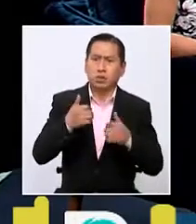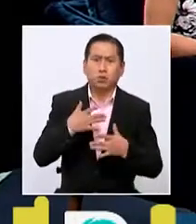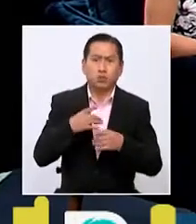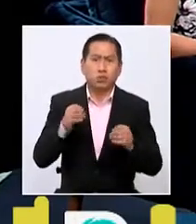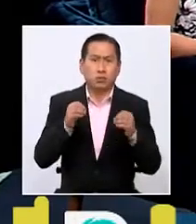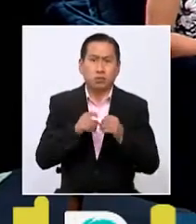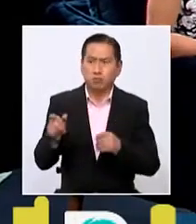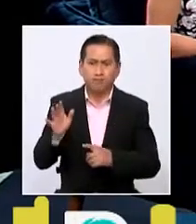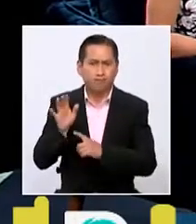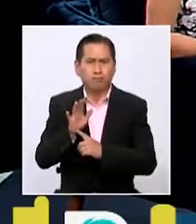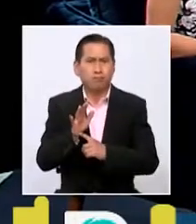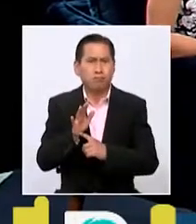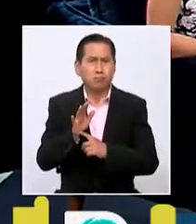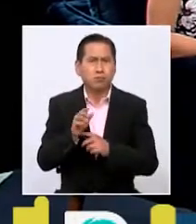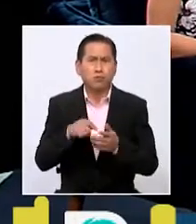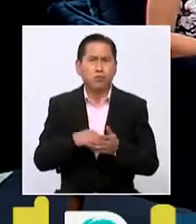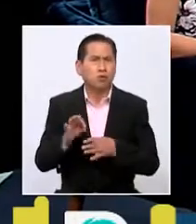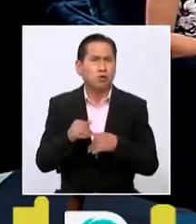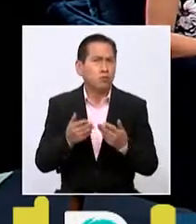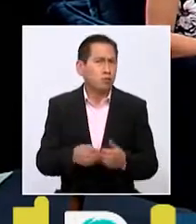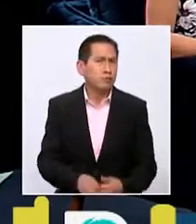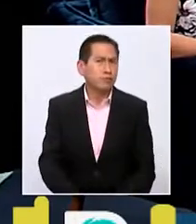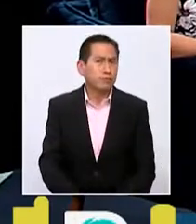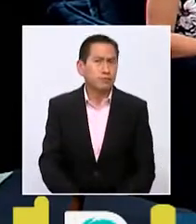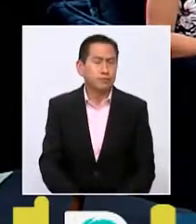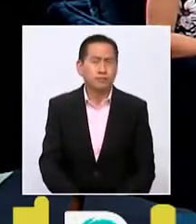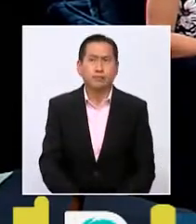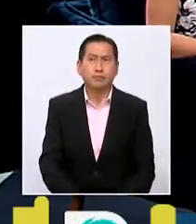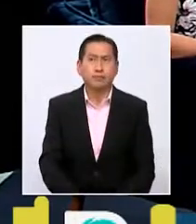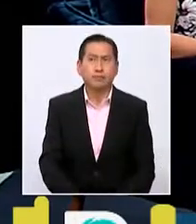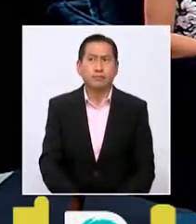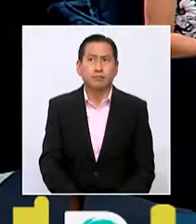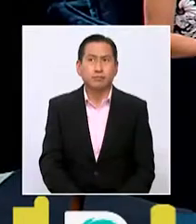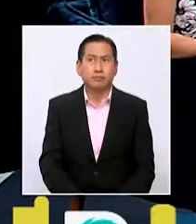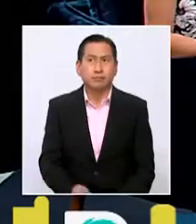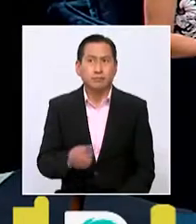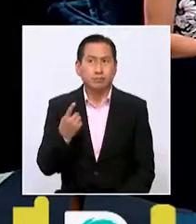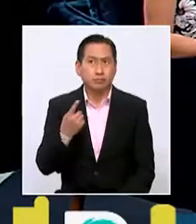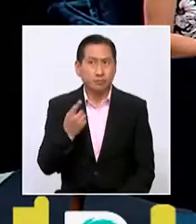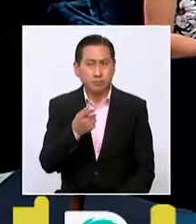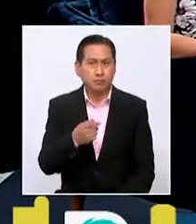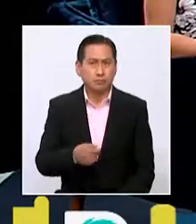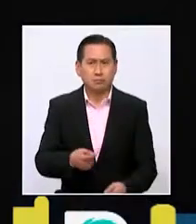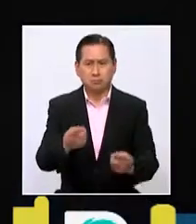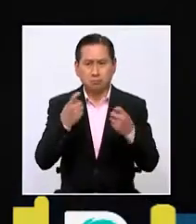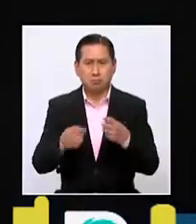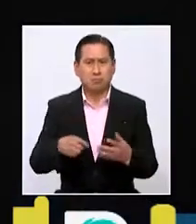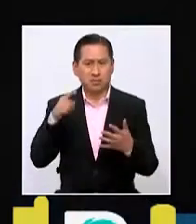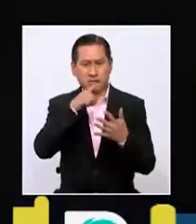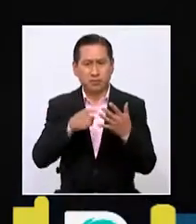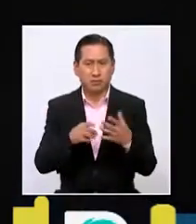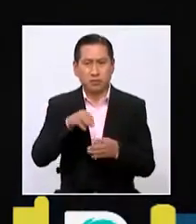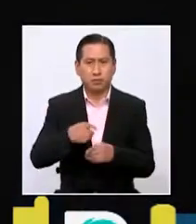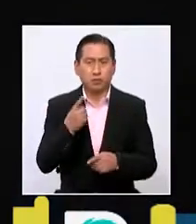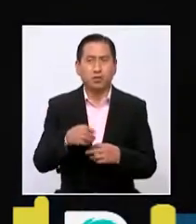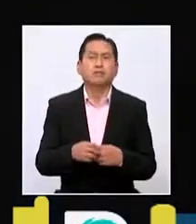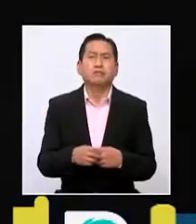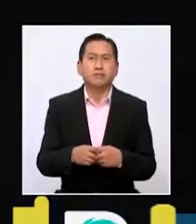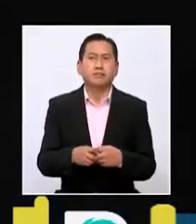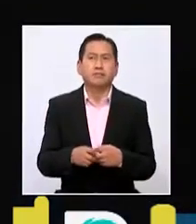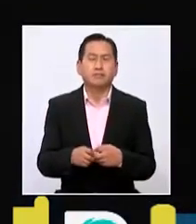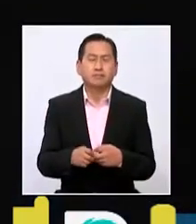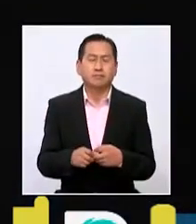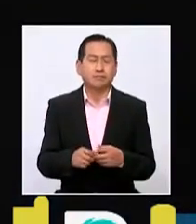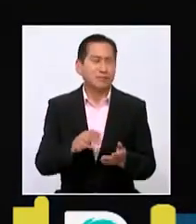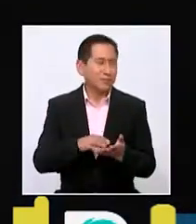en estas producciones? ¿Cómo funciona? Saray, siempre preguntándome 5 preguntas en una. Mira, la primera Quédate es...